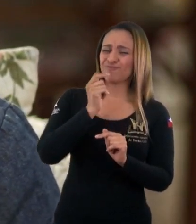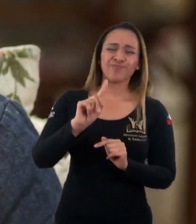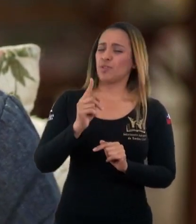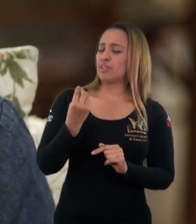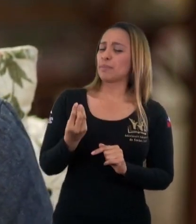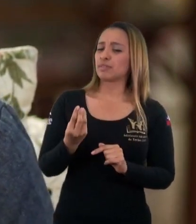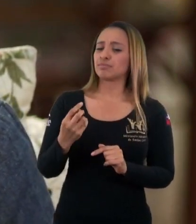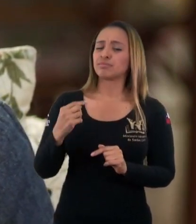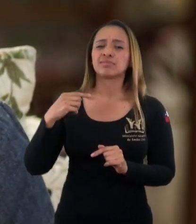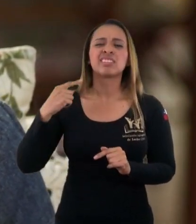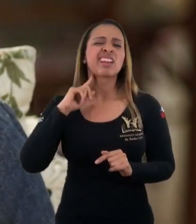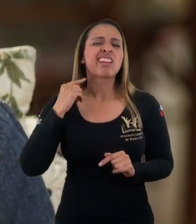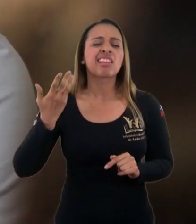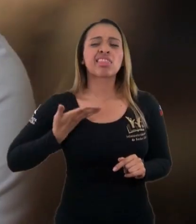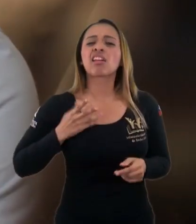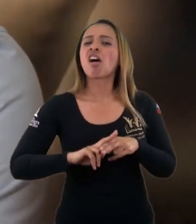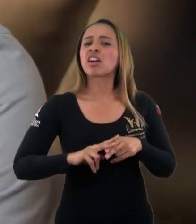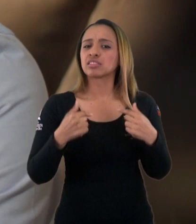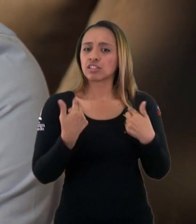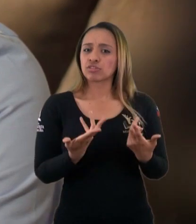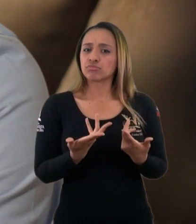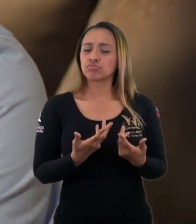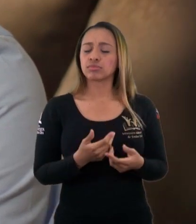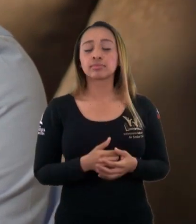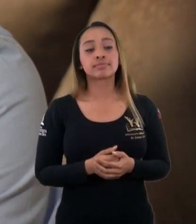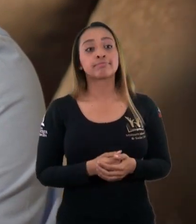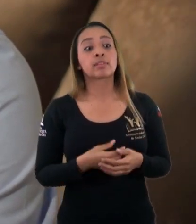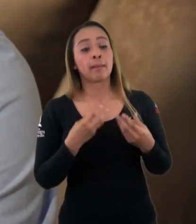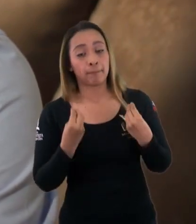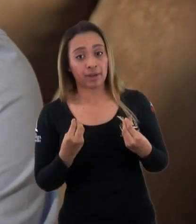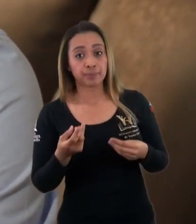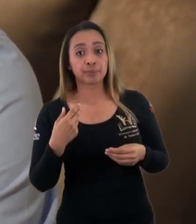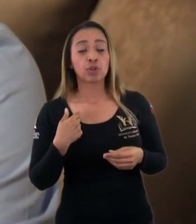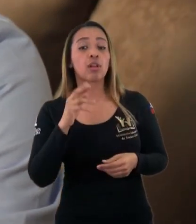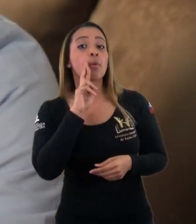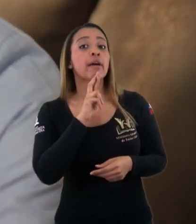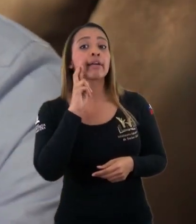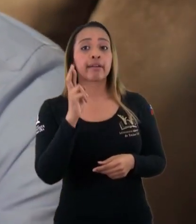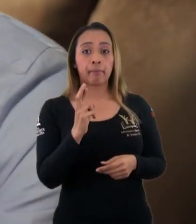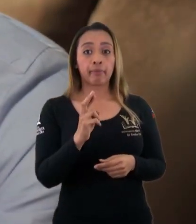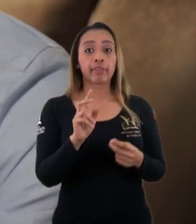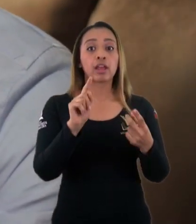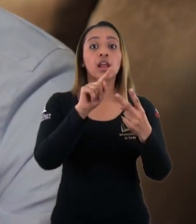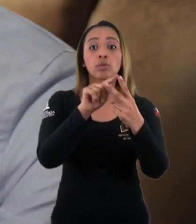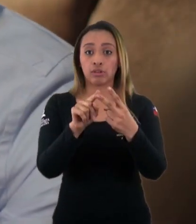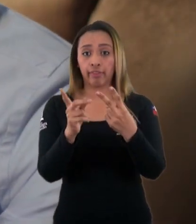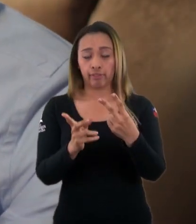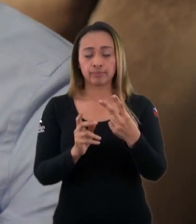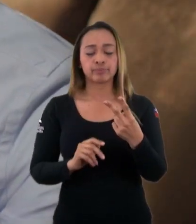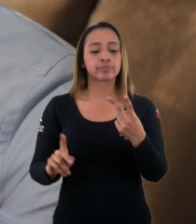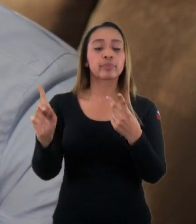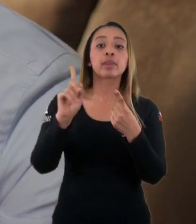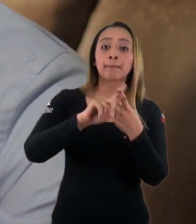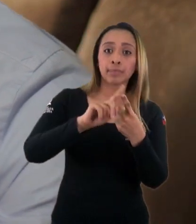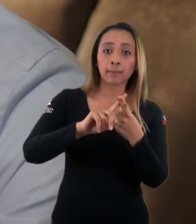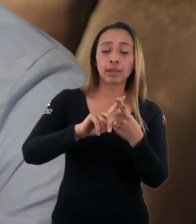correcto, ¿qué es lo que debo hacer? Les voy a responder a ti, Sandro, y a ti, Silvia, en dos partes. La